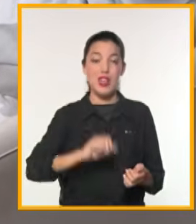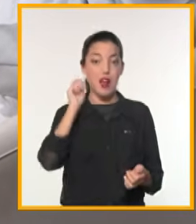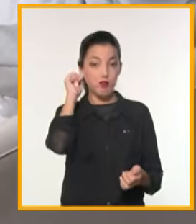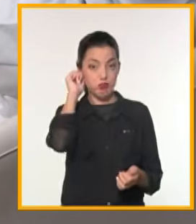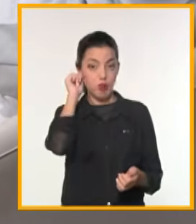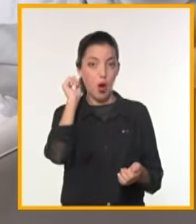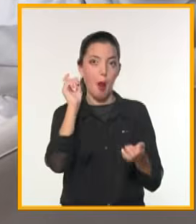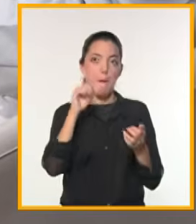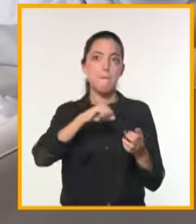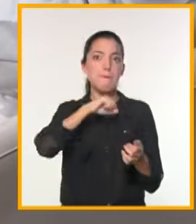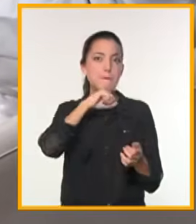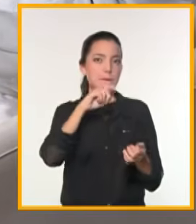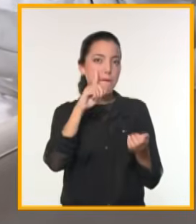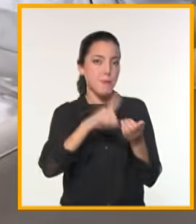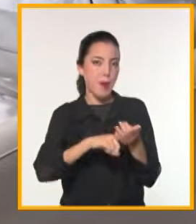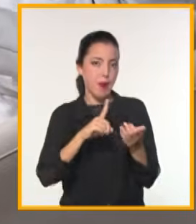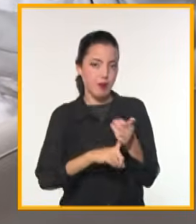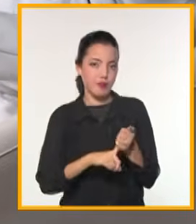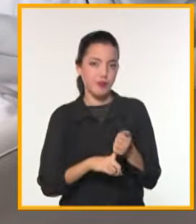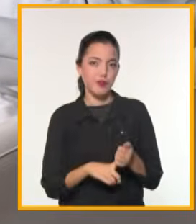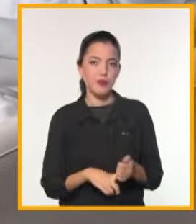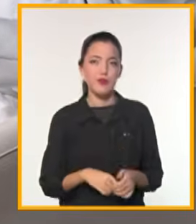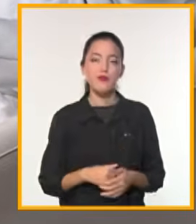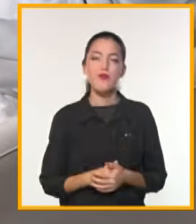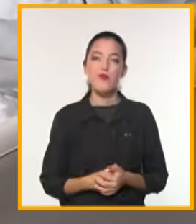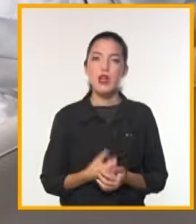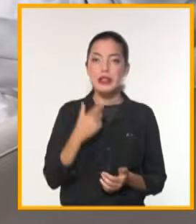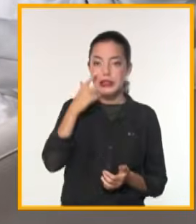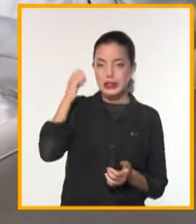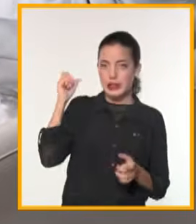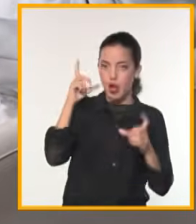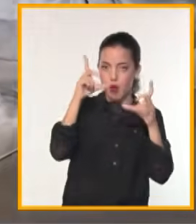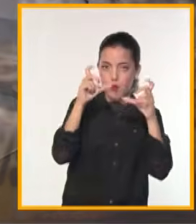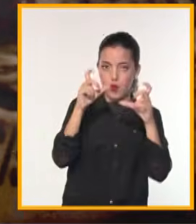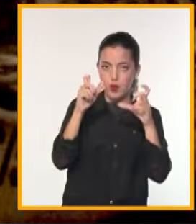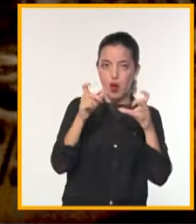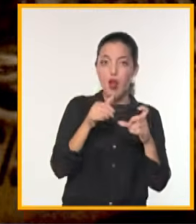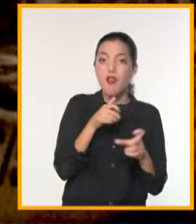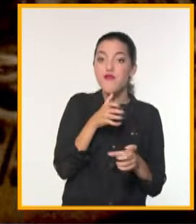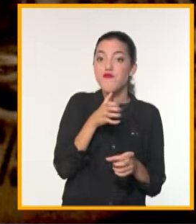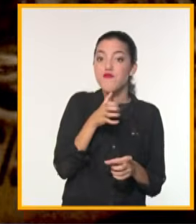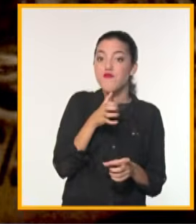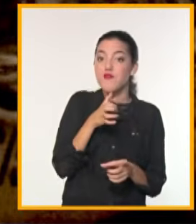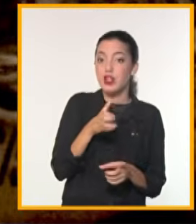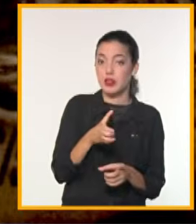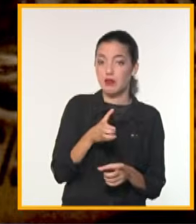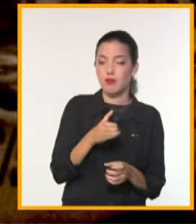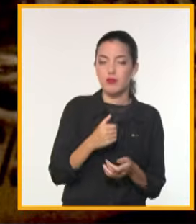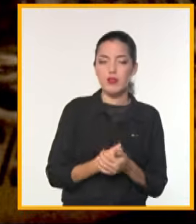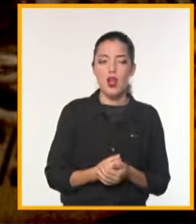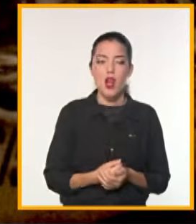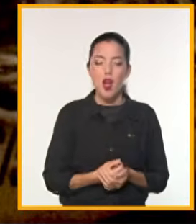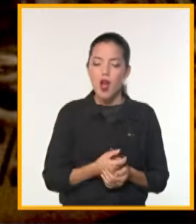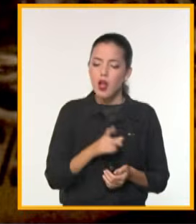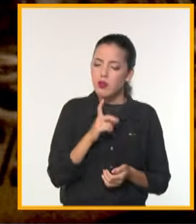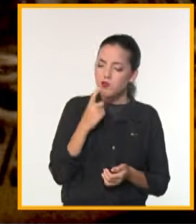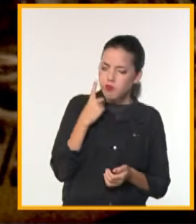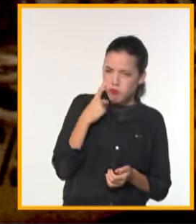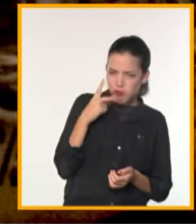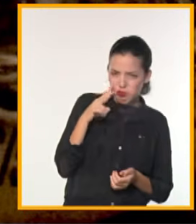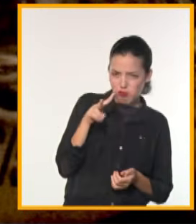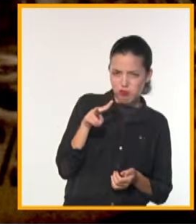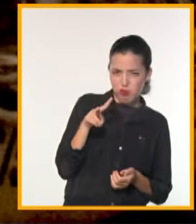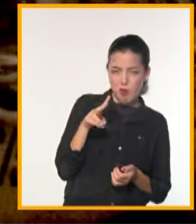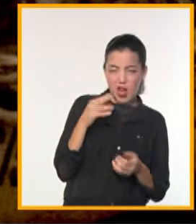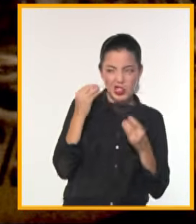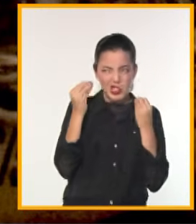Así, por ahí está. Bueno, Bueno, esta ahí es la de- está esta es la de Fidel. La de Fidel, ahí está Que hay que Fidel. adivinar, Jorge, Sí, la verdad. está claro, porque ahí se ve, está muy oscuro,